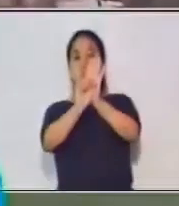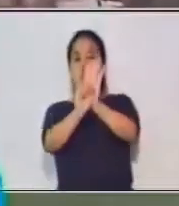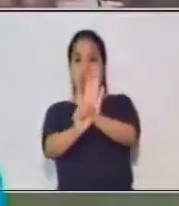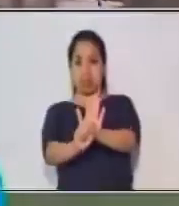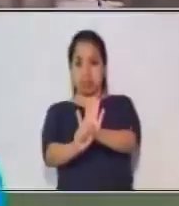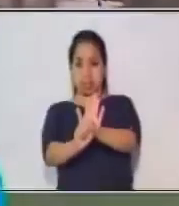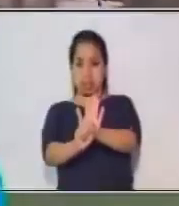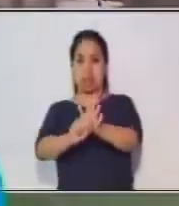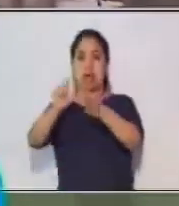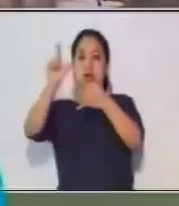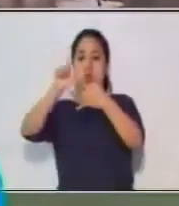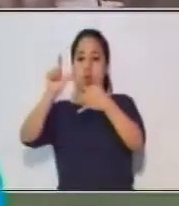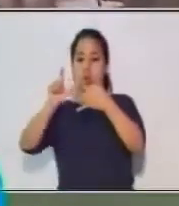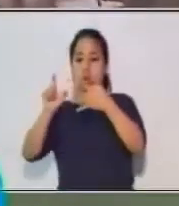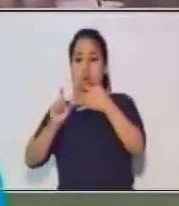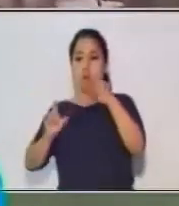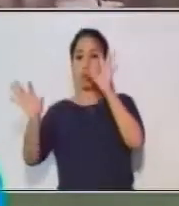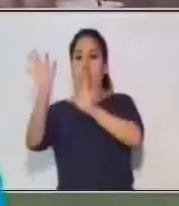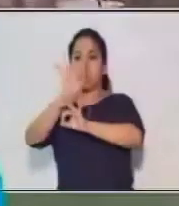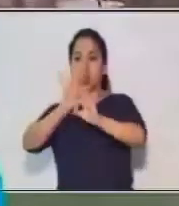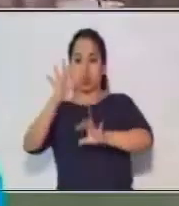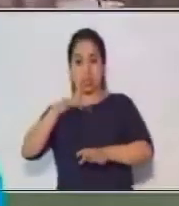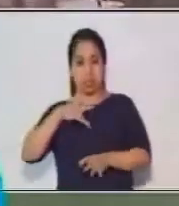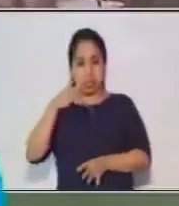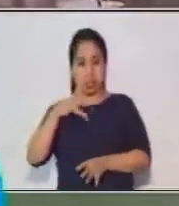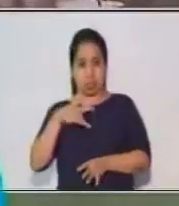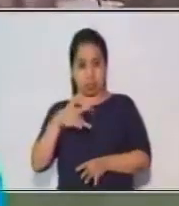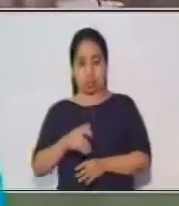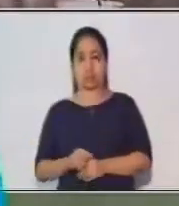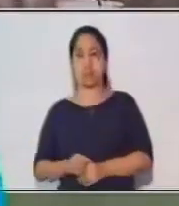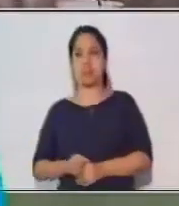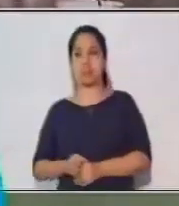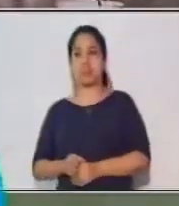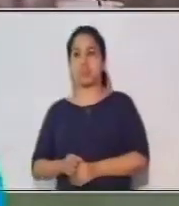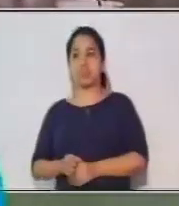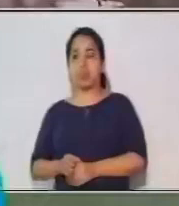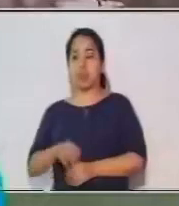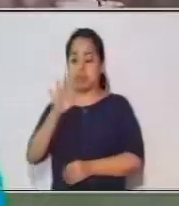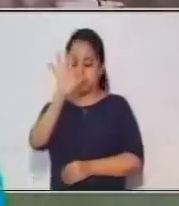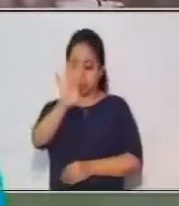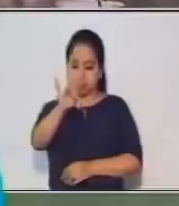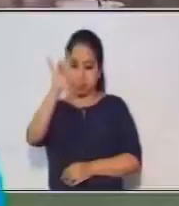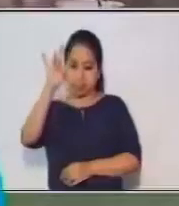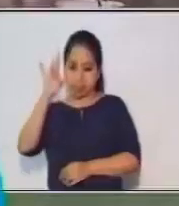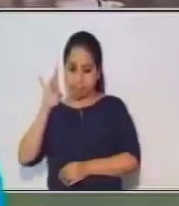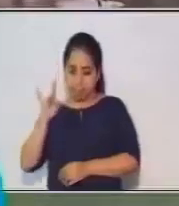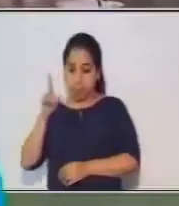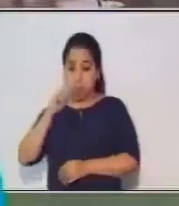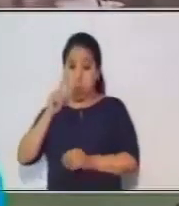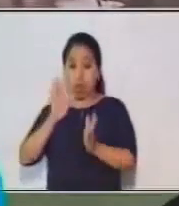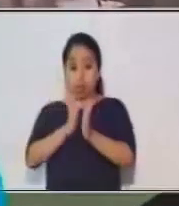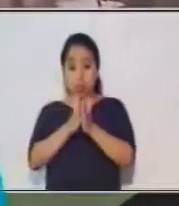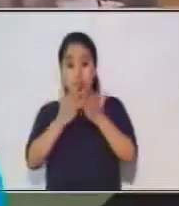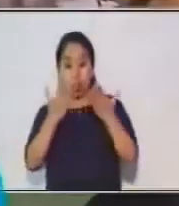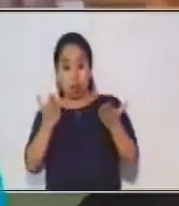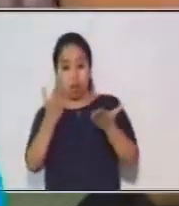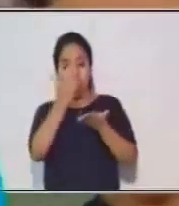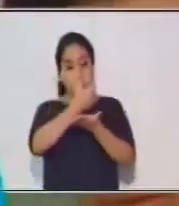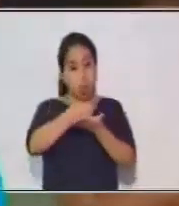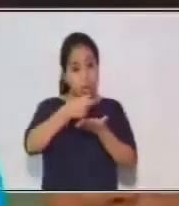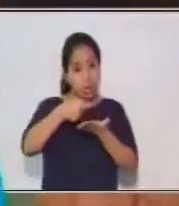o puede representar un sentimiento. Te invito a que ahí en tu cuaderno